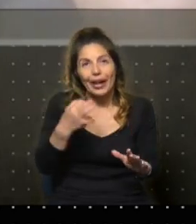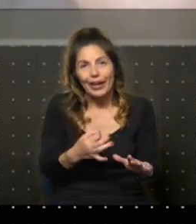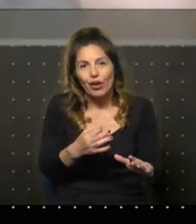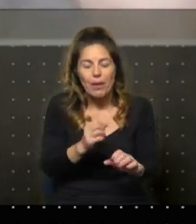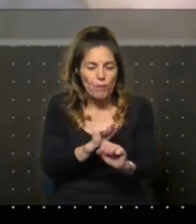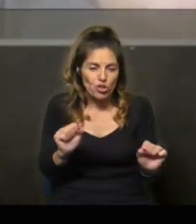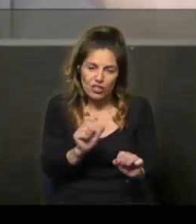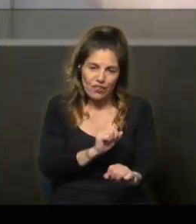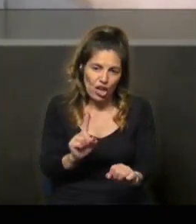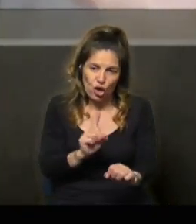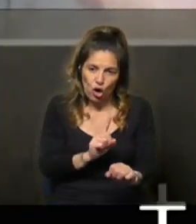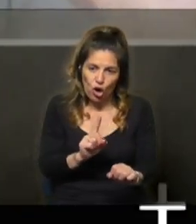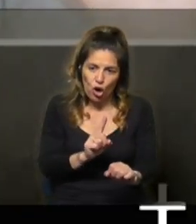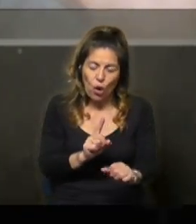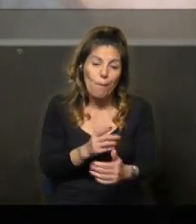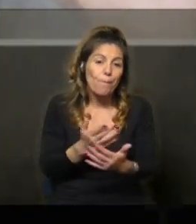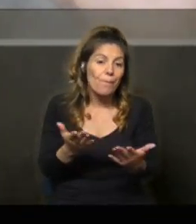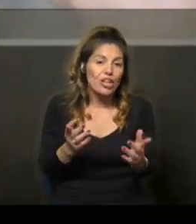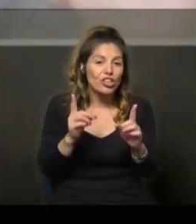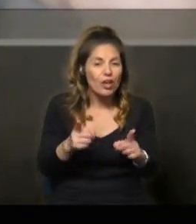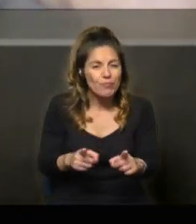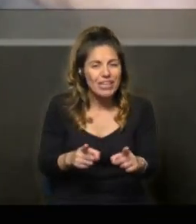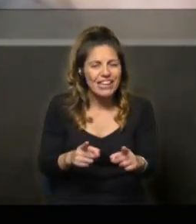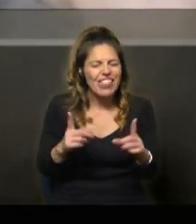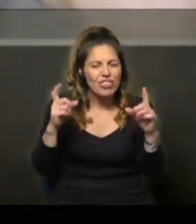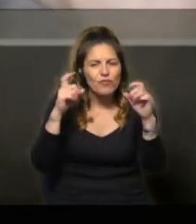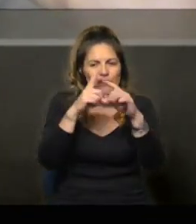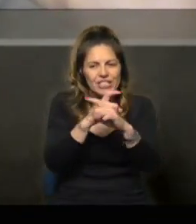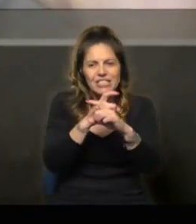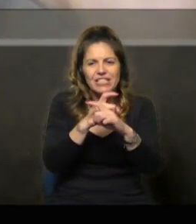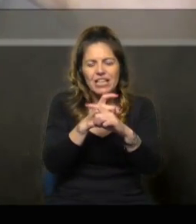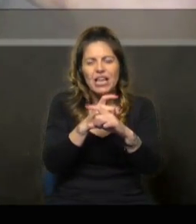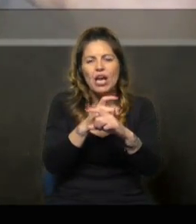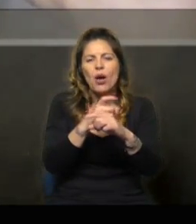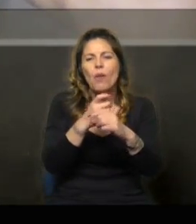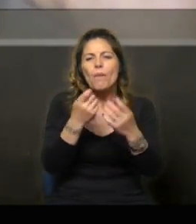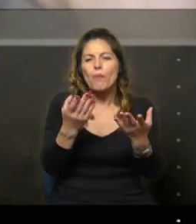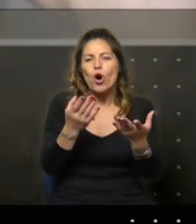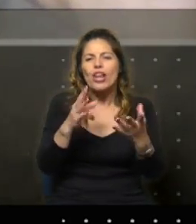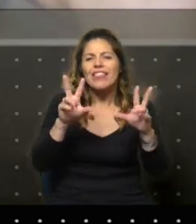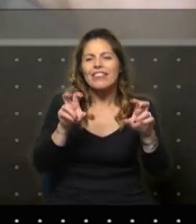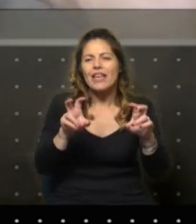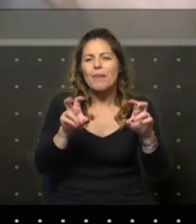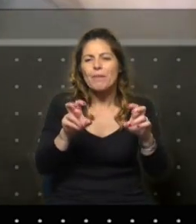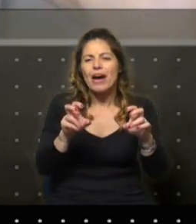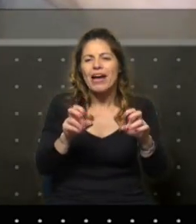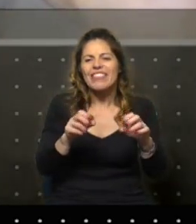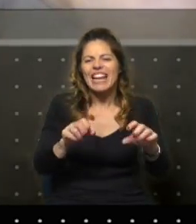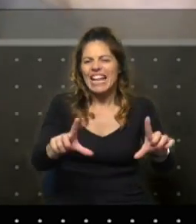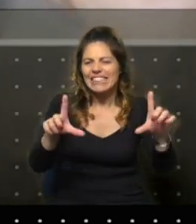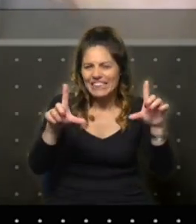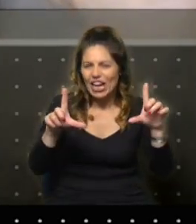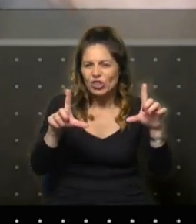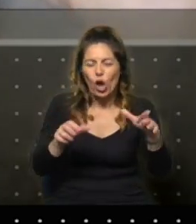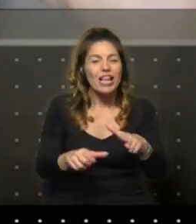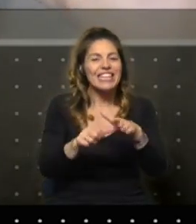imposible por supuesto también me resulta difícil por el aspecto del propio candidato el propio